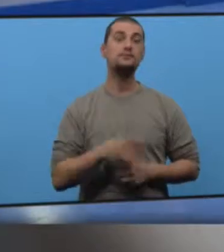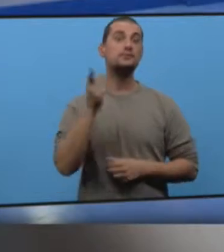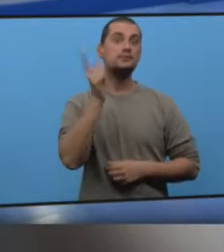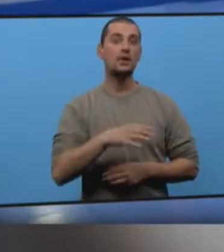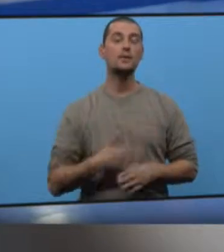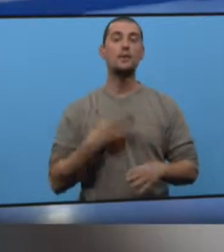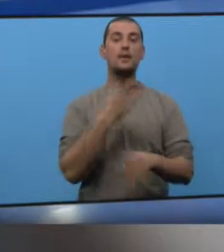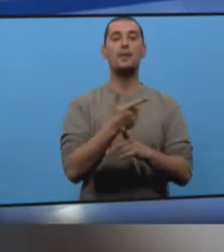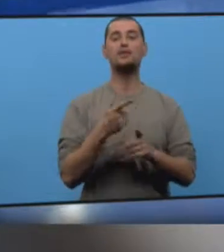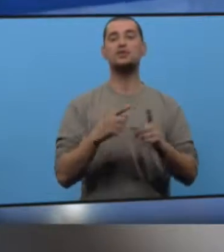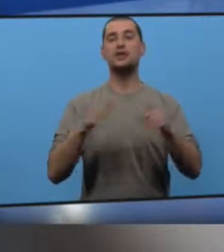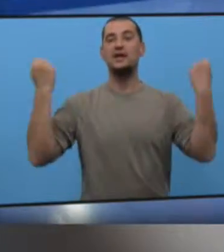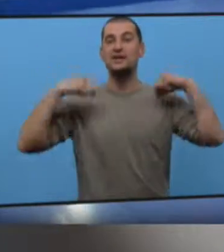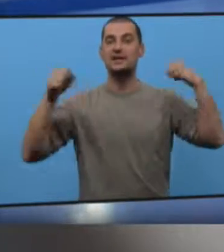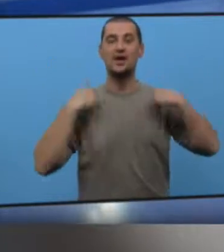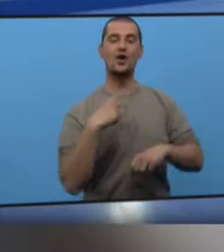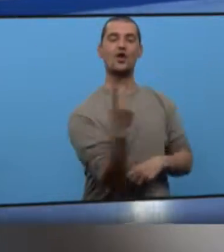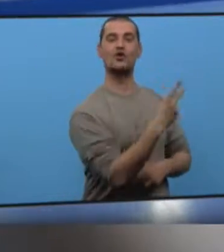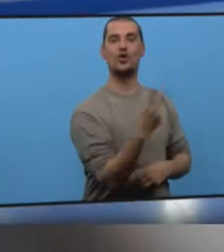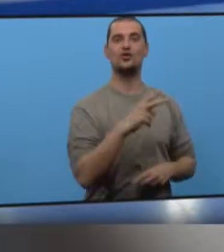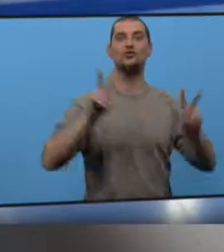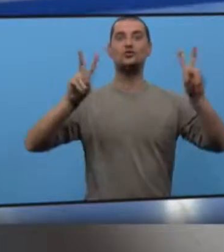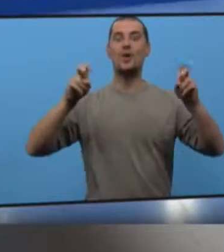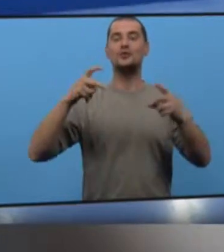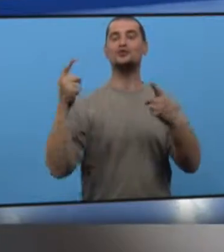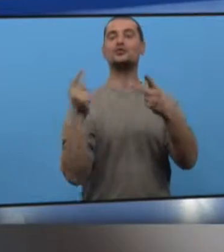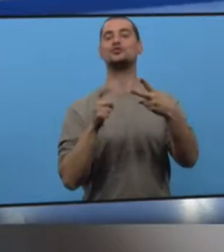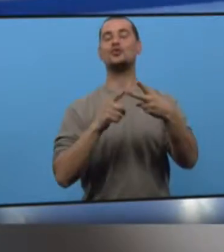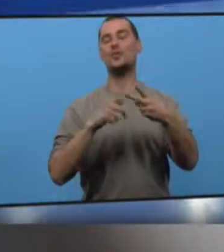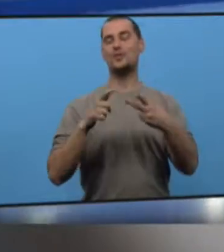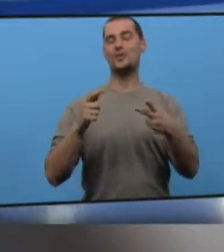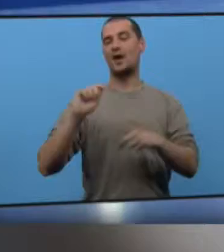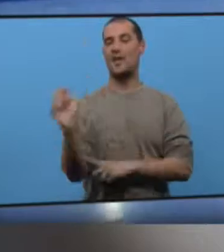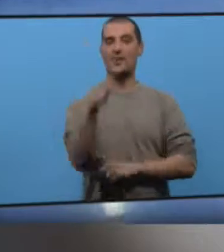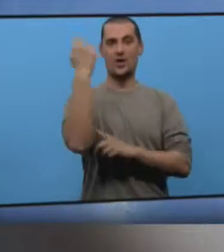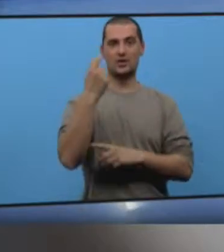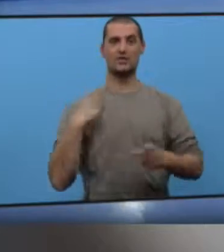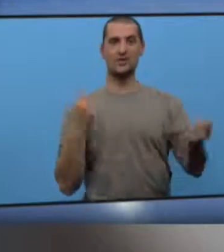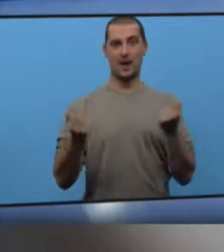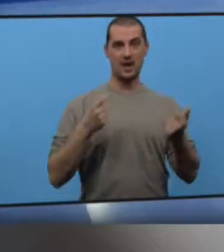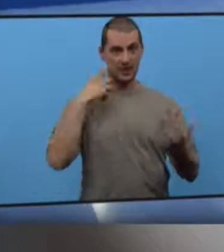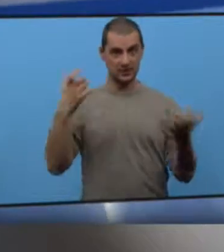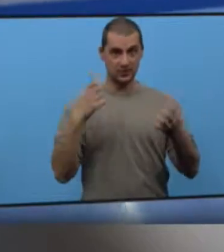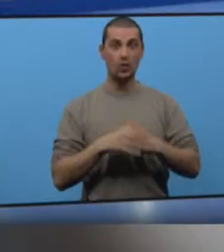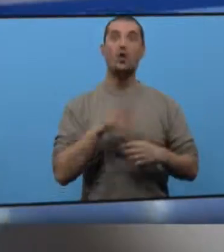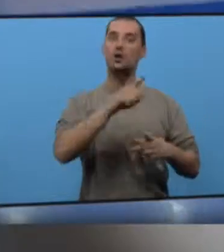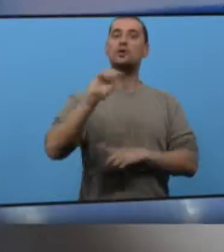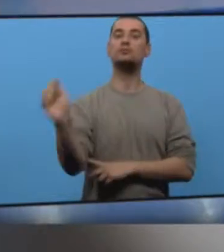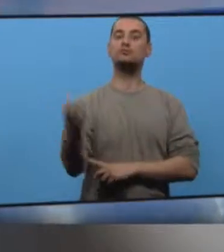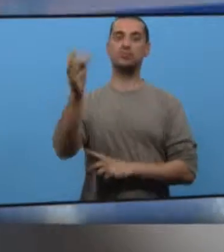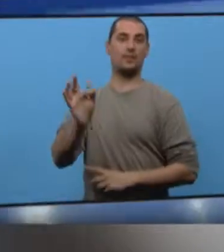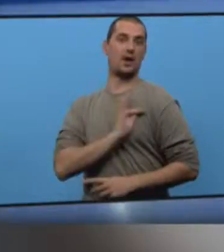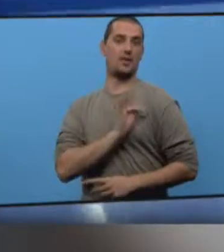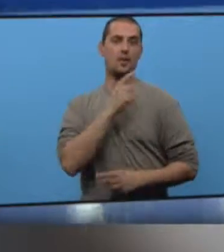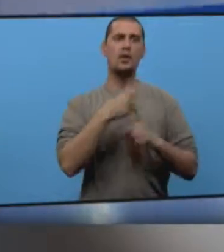Compartiremos unha sesión de ensaio con Jandro e Magali, os novos subcampeóns de Europa de baile artístico. Os lucenses alzáronse co título despois de pasar un proceso